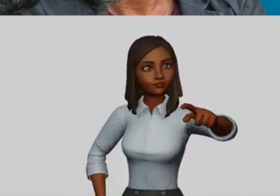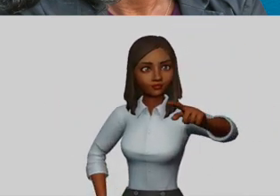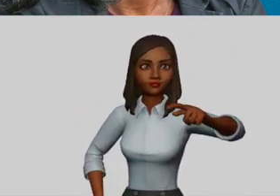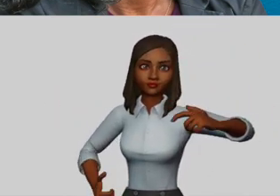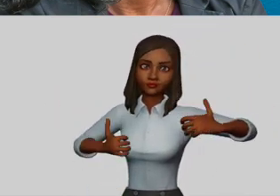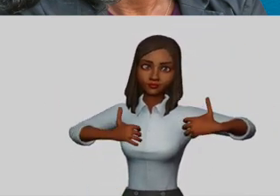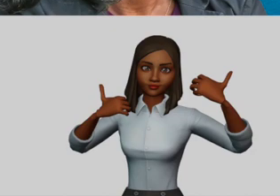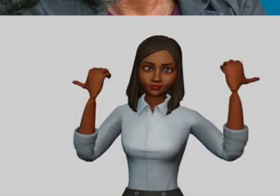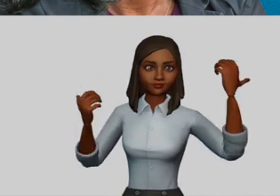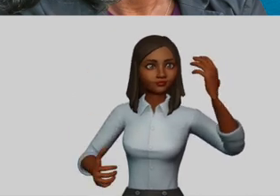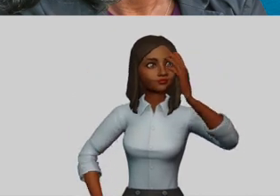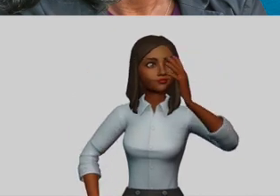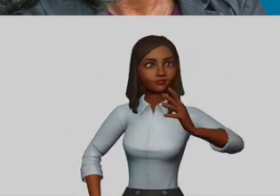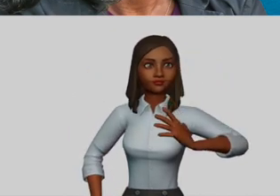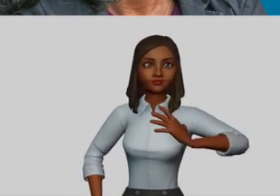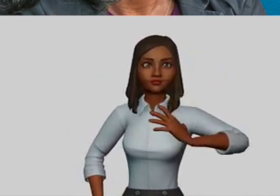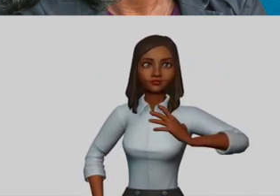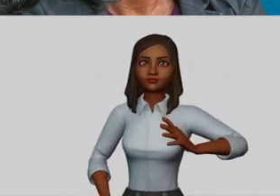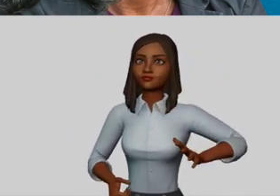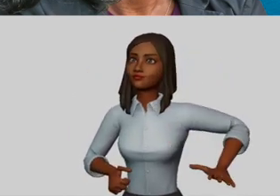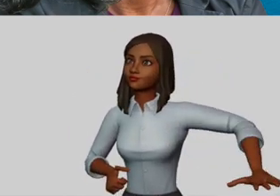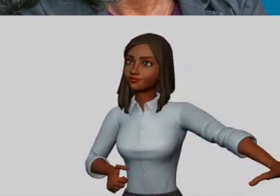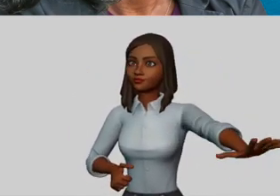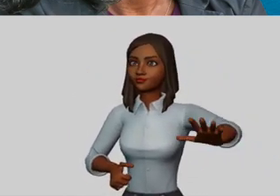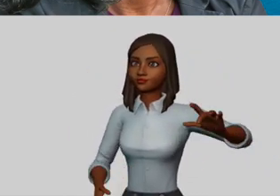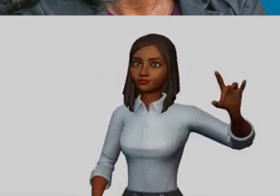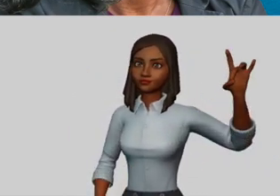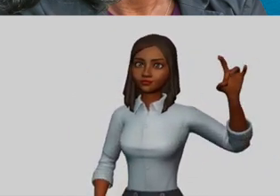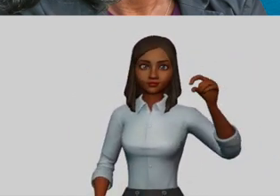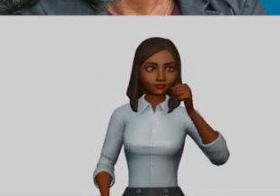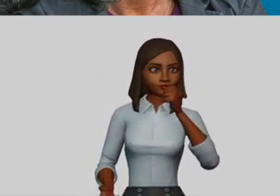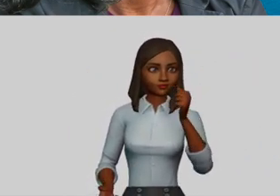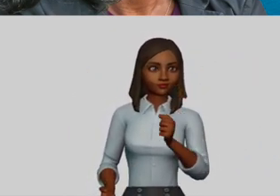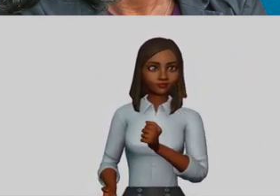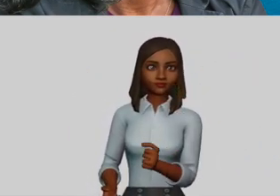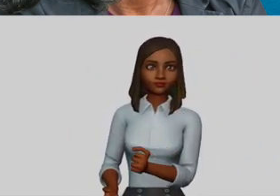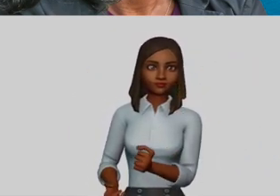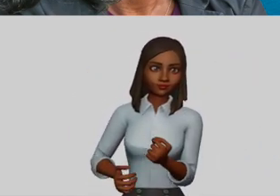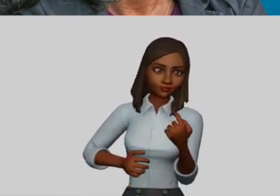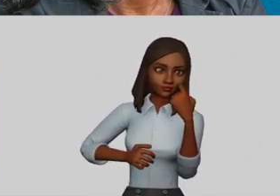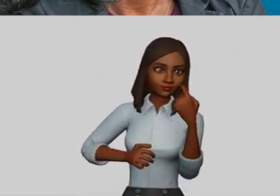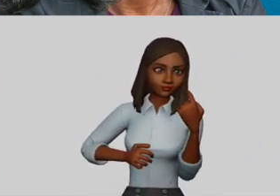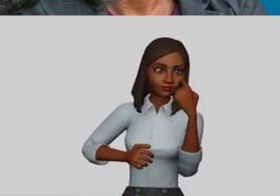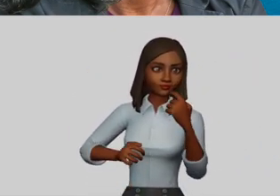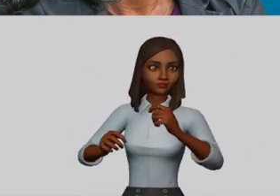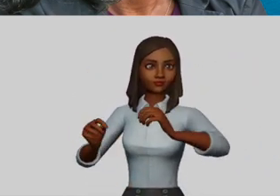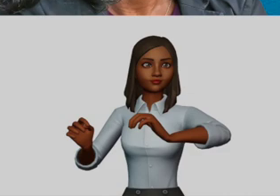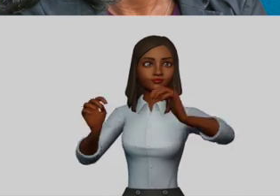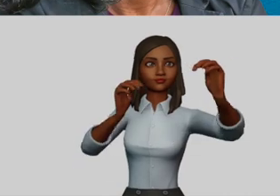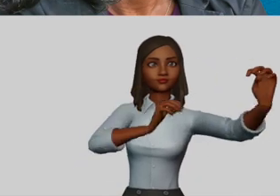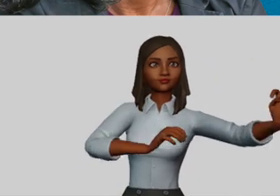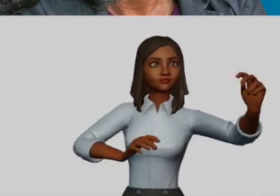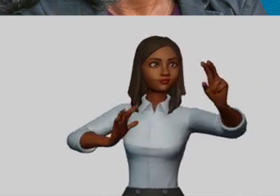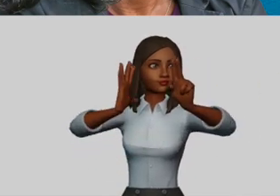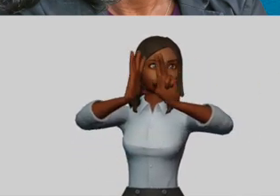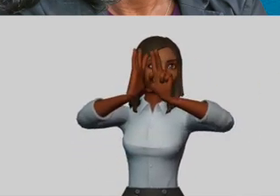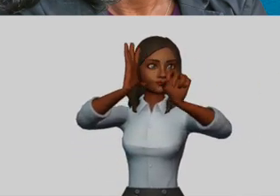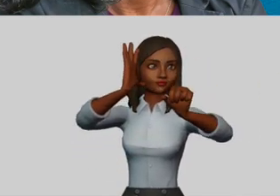primera experiencia en interactuar con una persona con esa discapacidad. Cuéntanos un poco